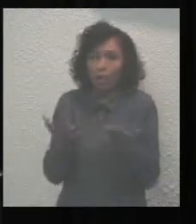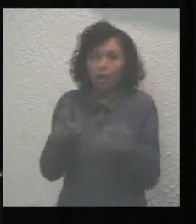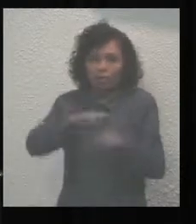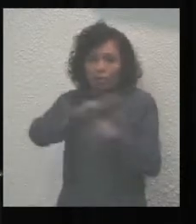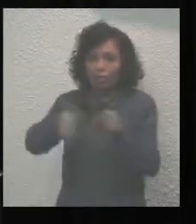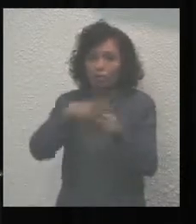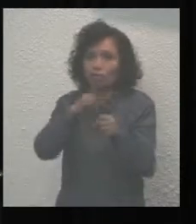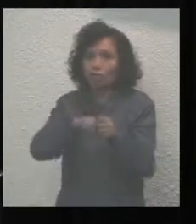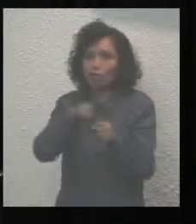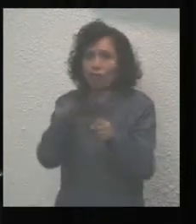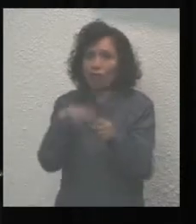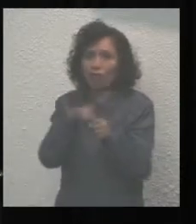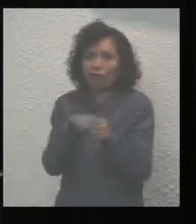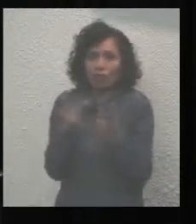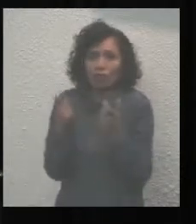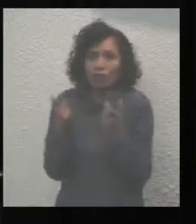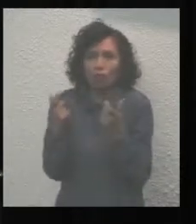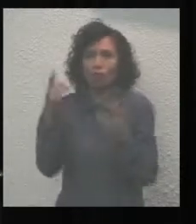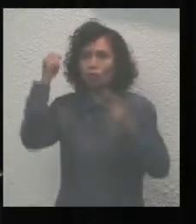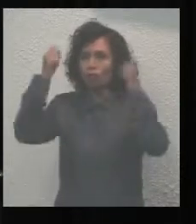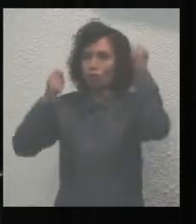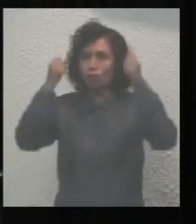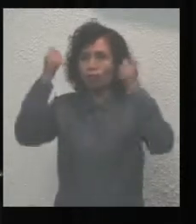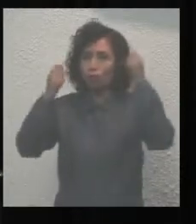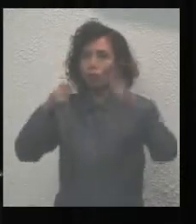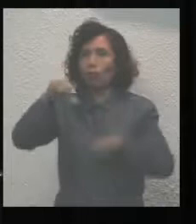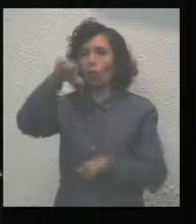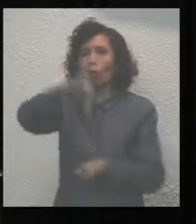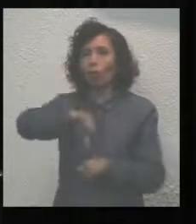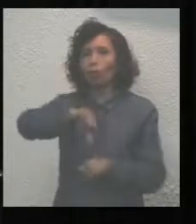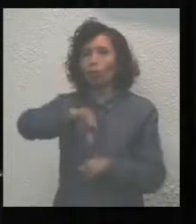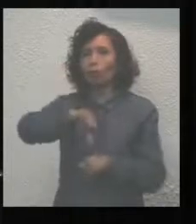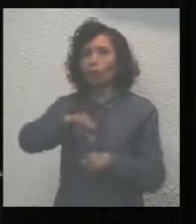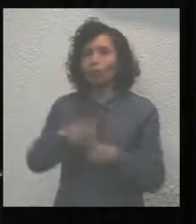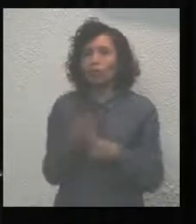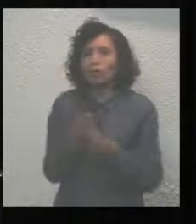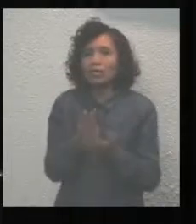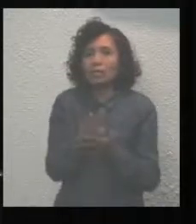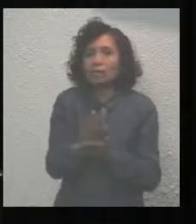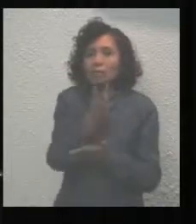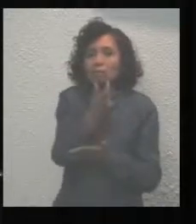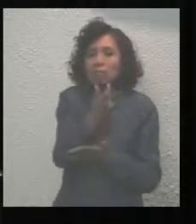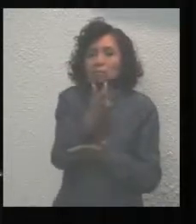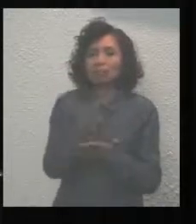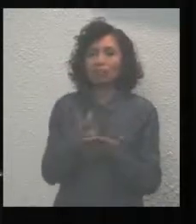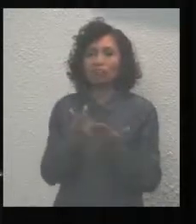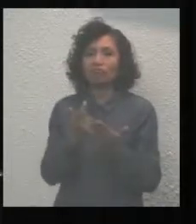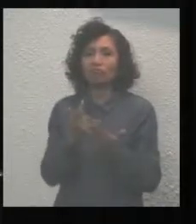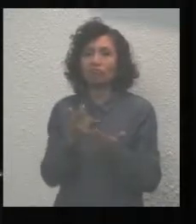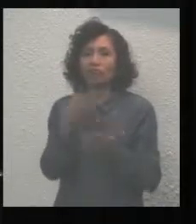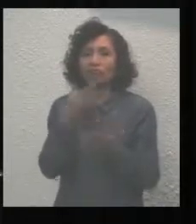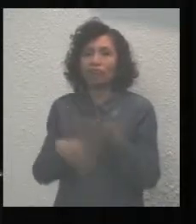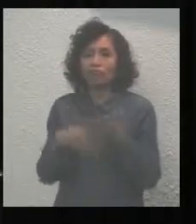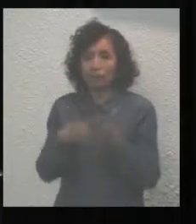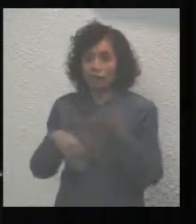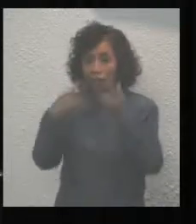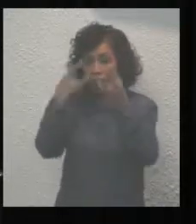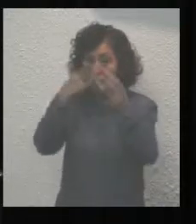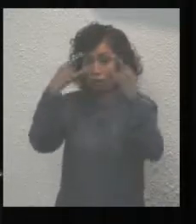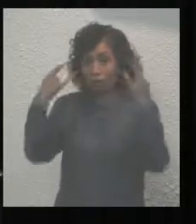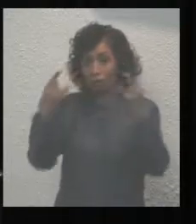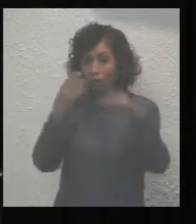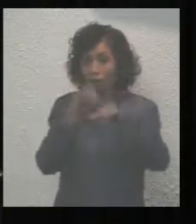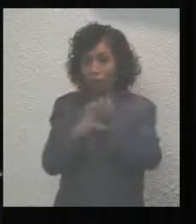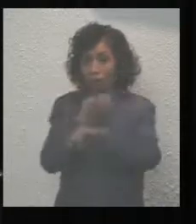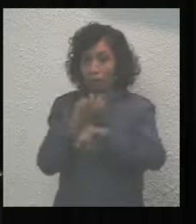naturales y con el mayor potencial turístico, hoy se ubica en las más endeudadas de todo México. Es la historia de un Estado y su